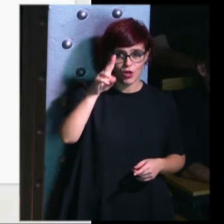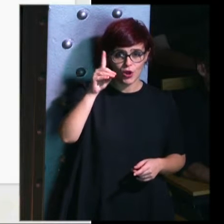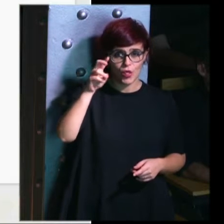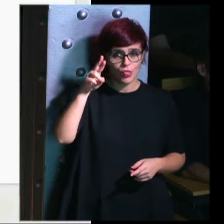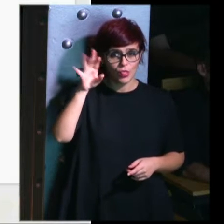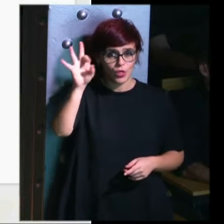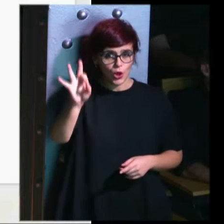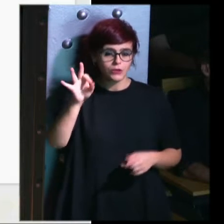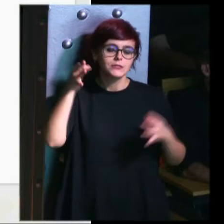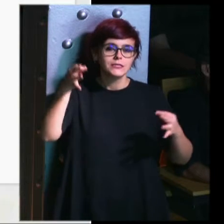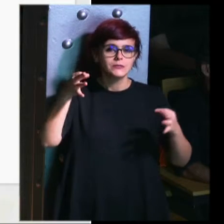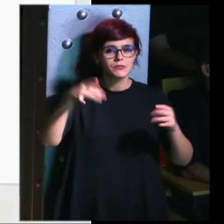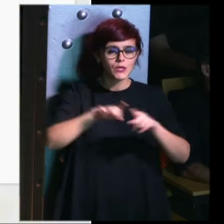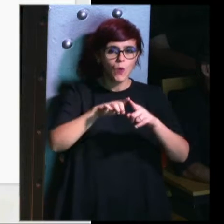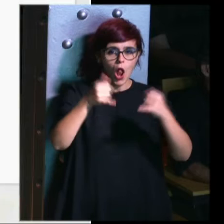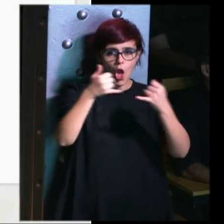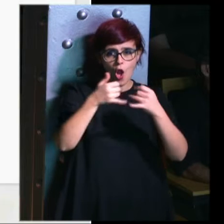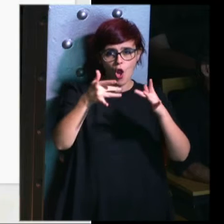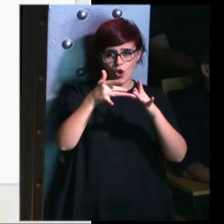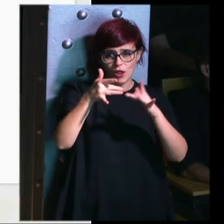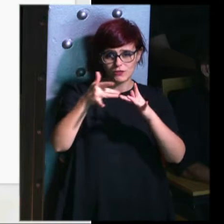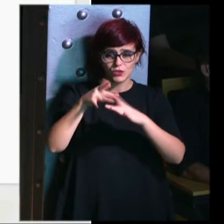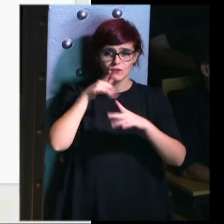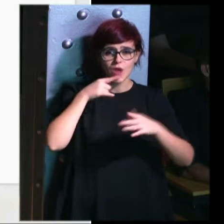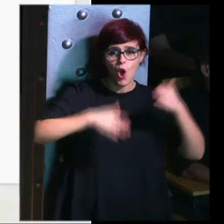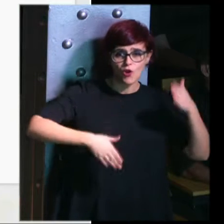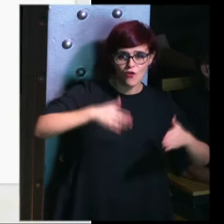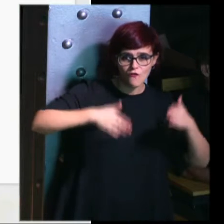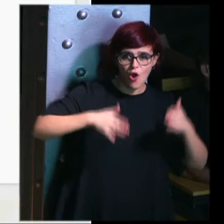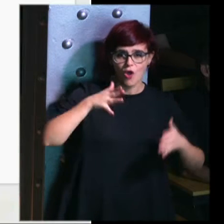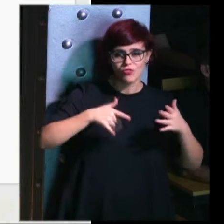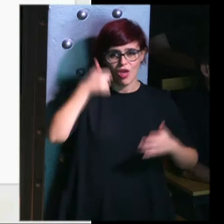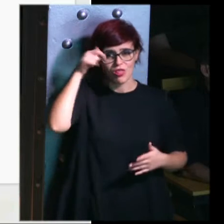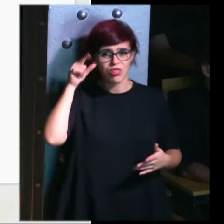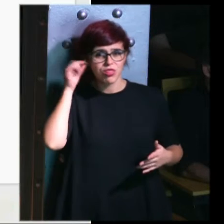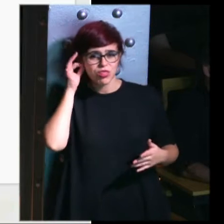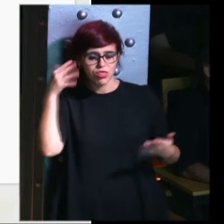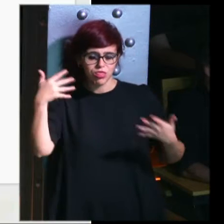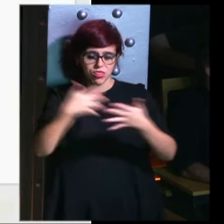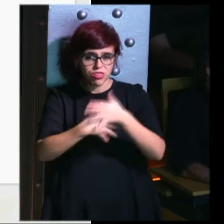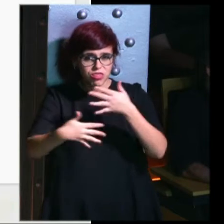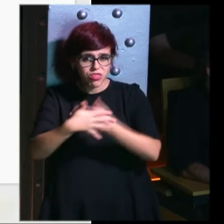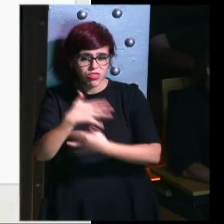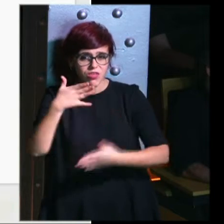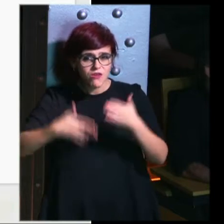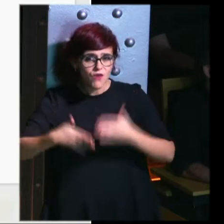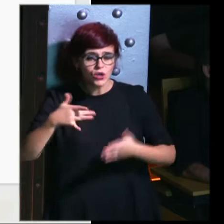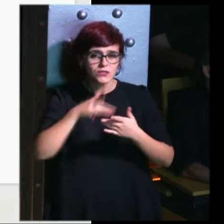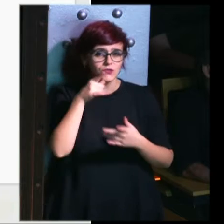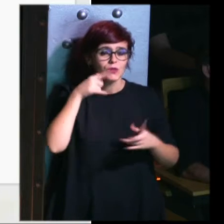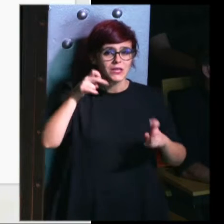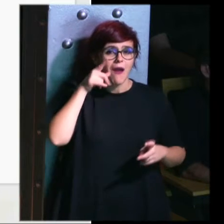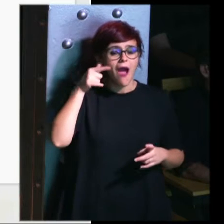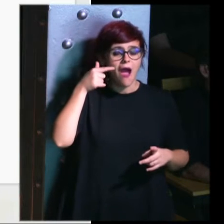como conexiones que hay entre las personas, los cibos, los robots y las inteligencias artificiales. Eso fue una visión,